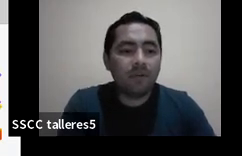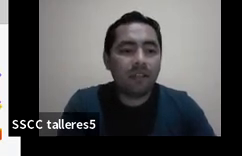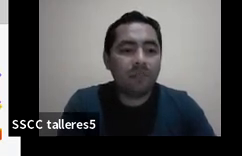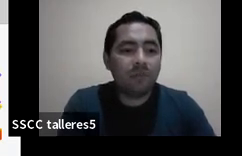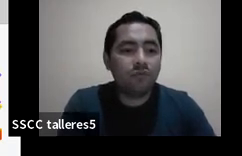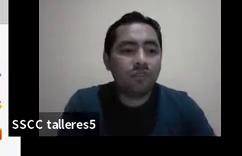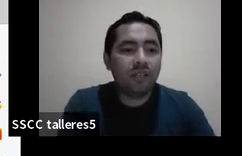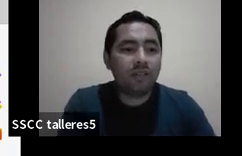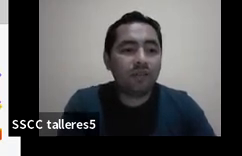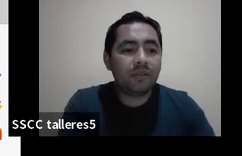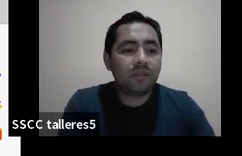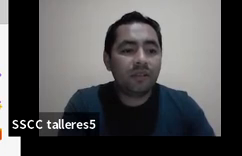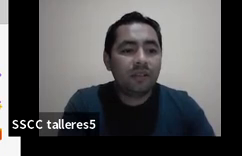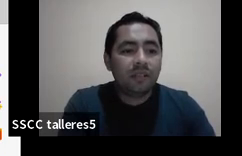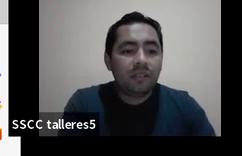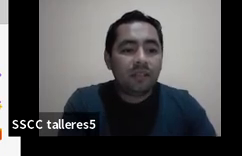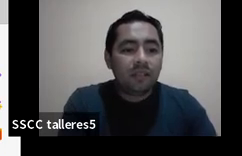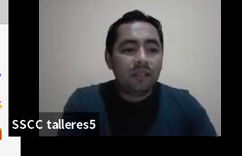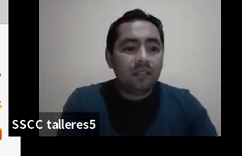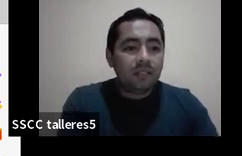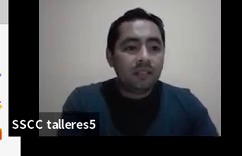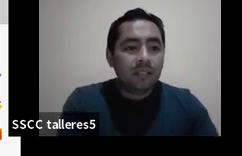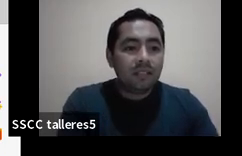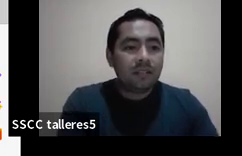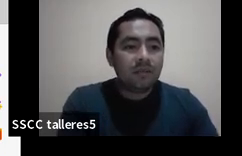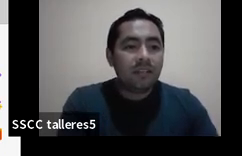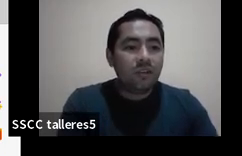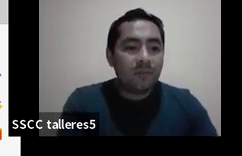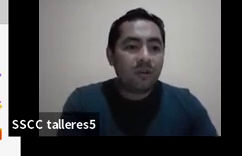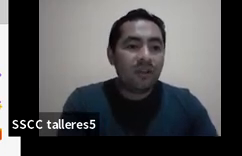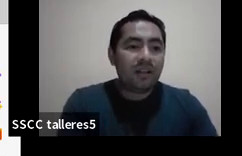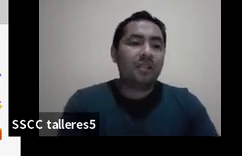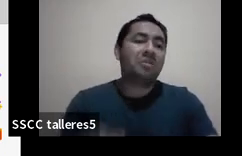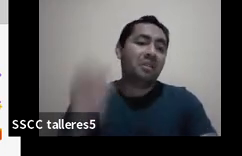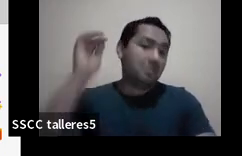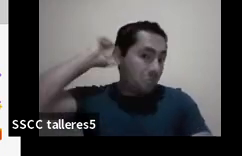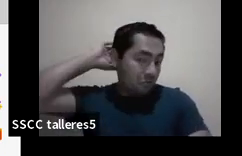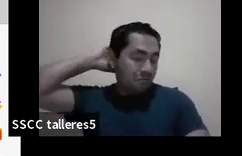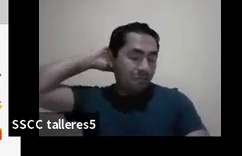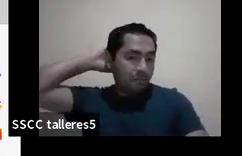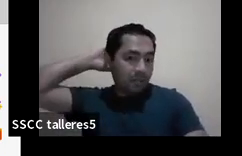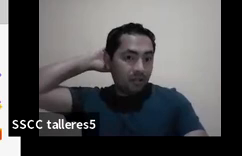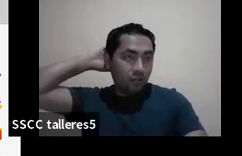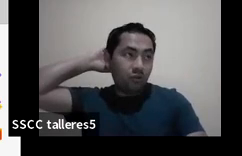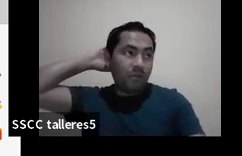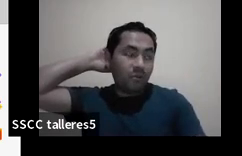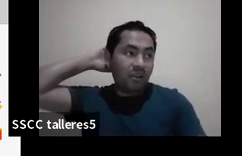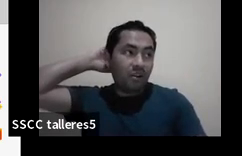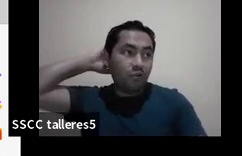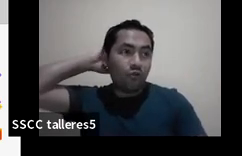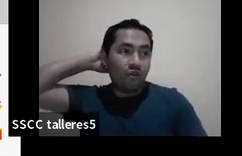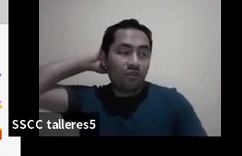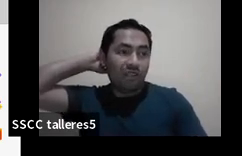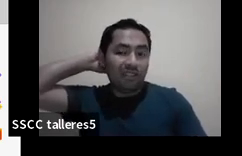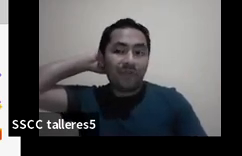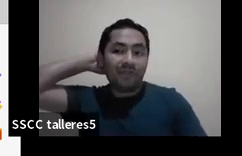para responder algunas preguntas. ¿Es necesario saber idiomas para comunicarse en lengua de señas? No. Yo me